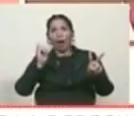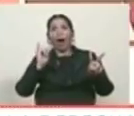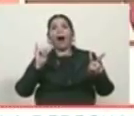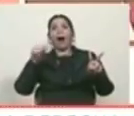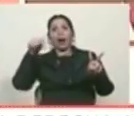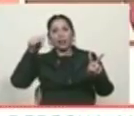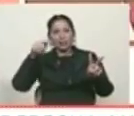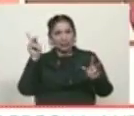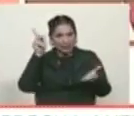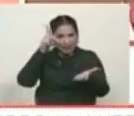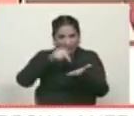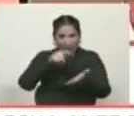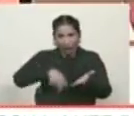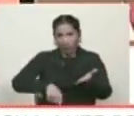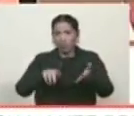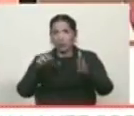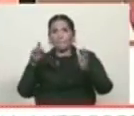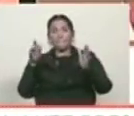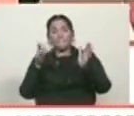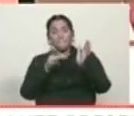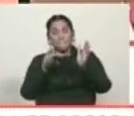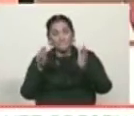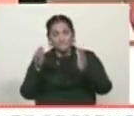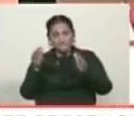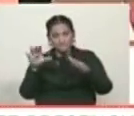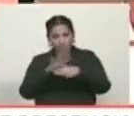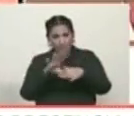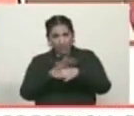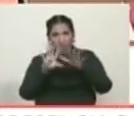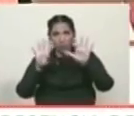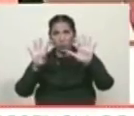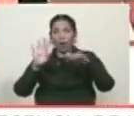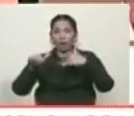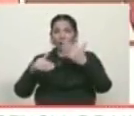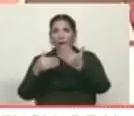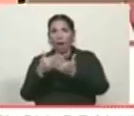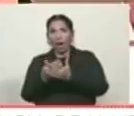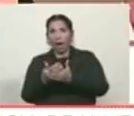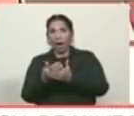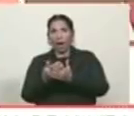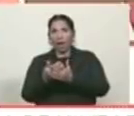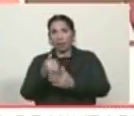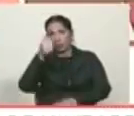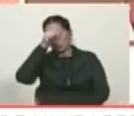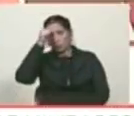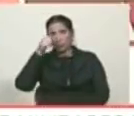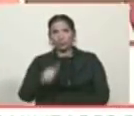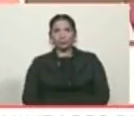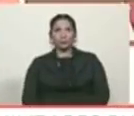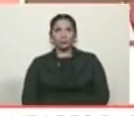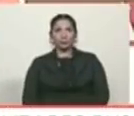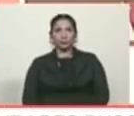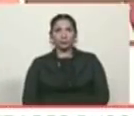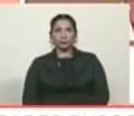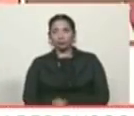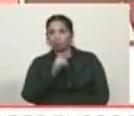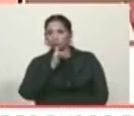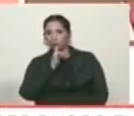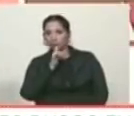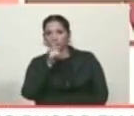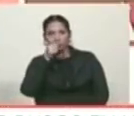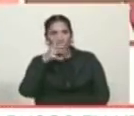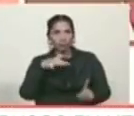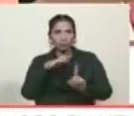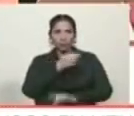9 hasta el domingo 14 de abril, donde también estamos organizando, y aprovecho para informar al pueblo venezolano,